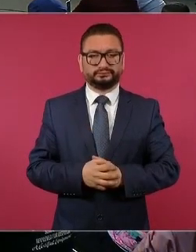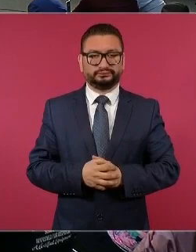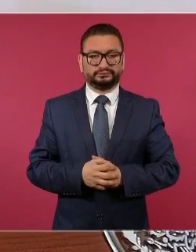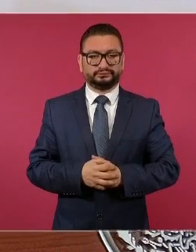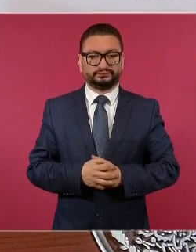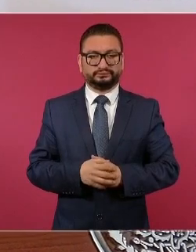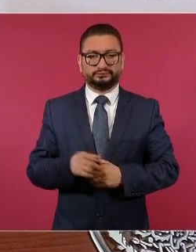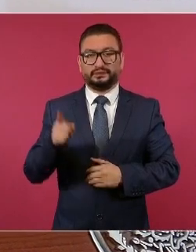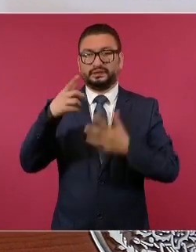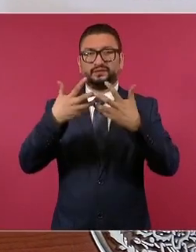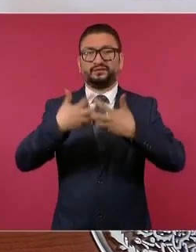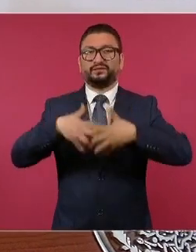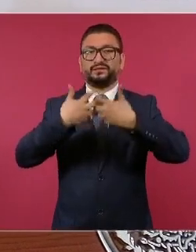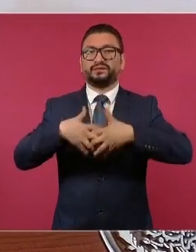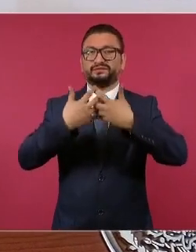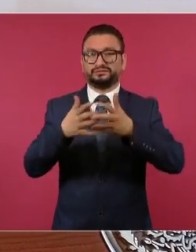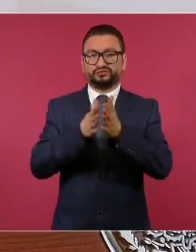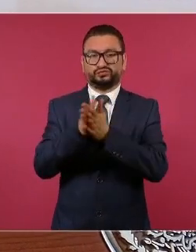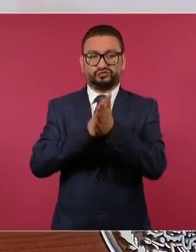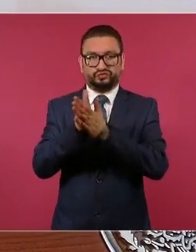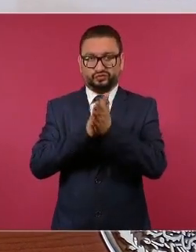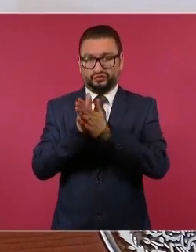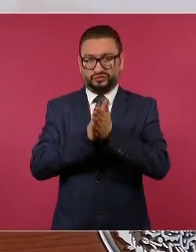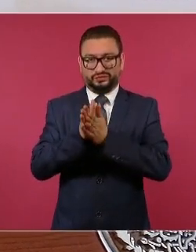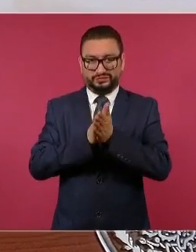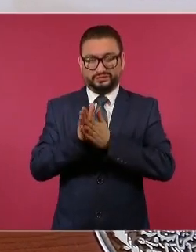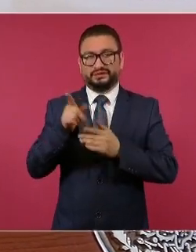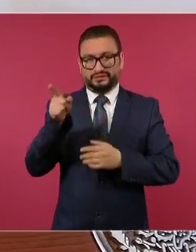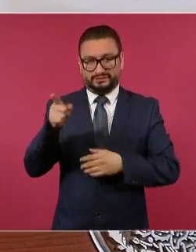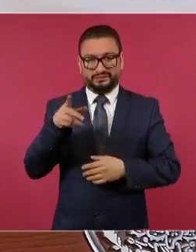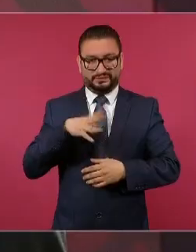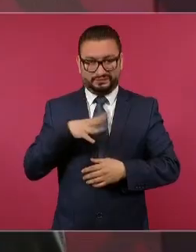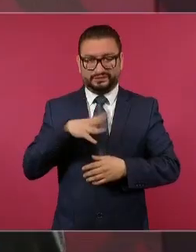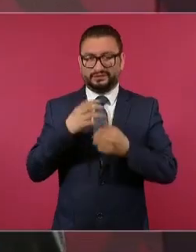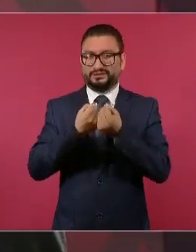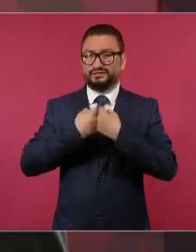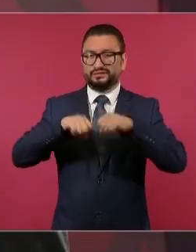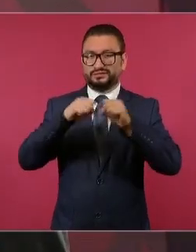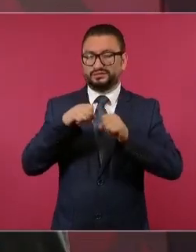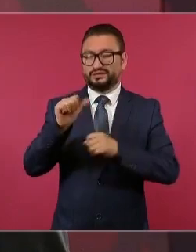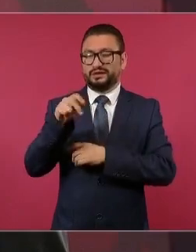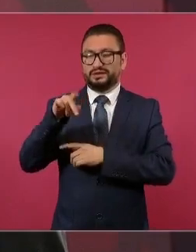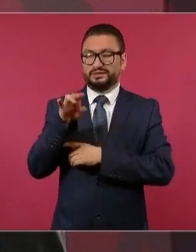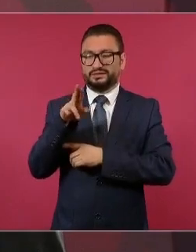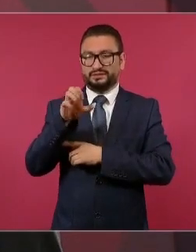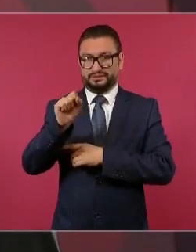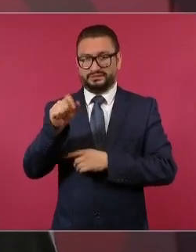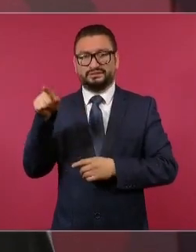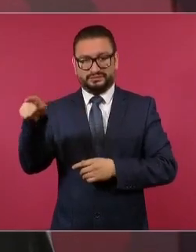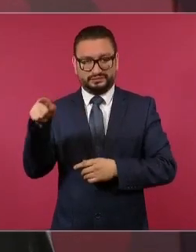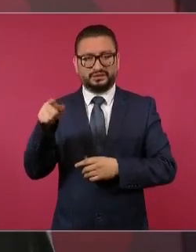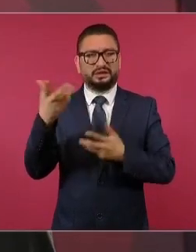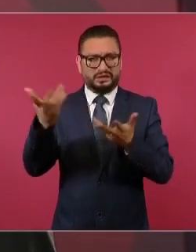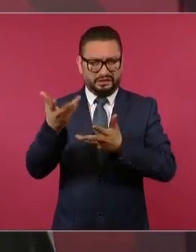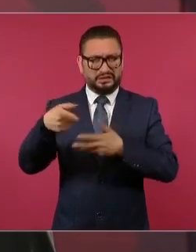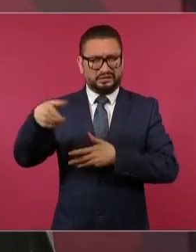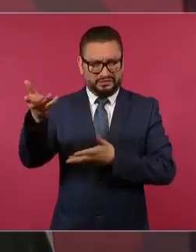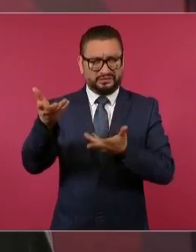la fábrica de chocolates que tienen él en sociedad con Andrés, y él se va a hacer